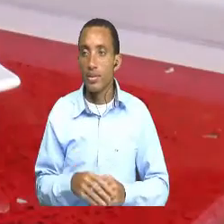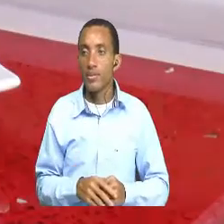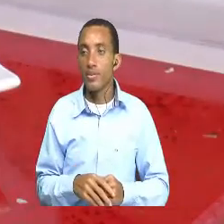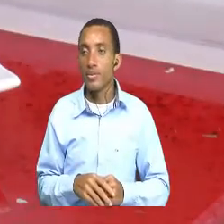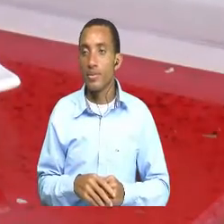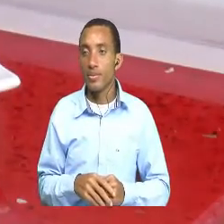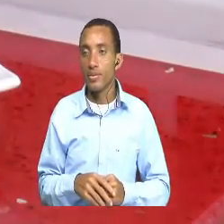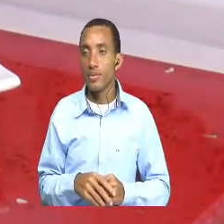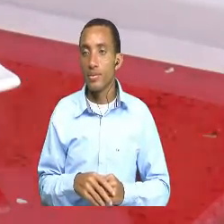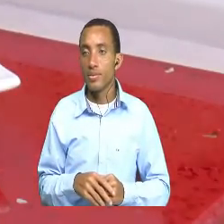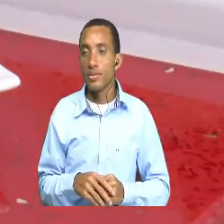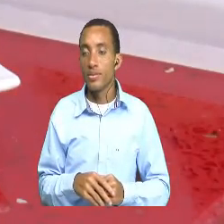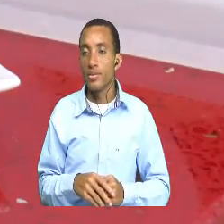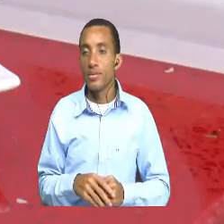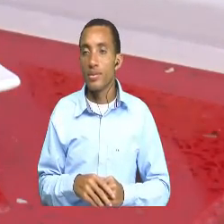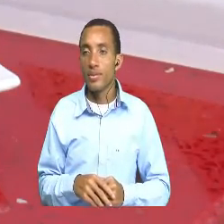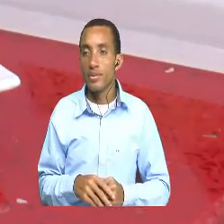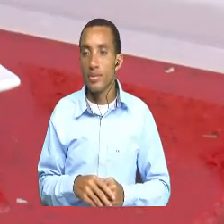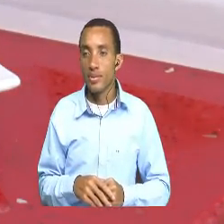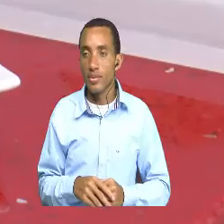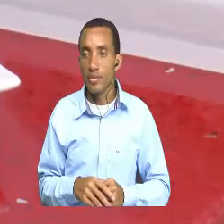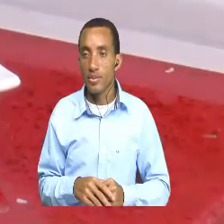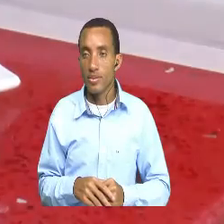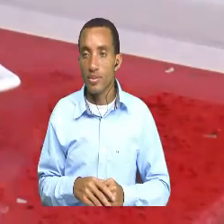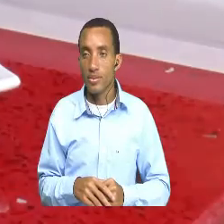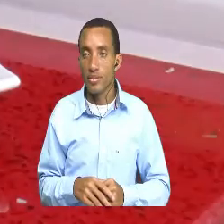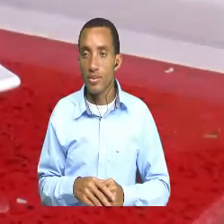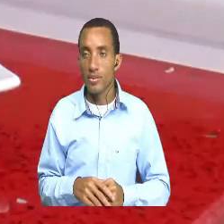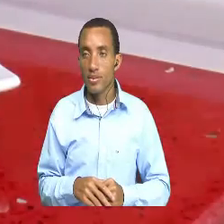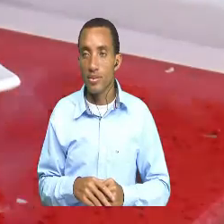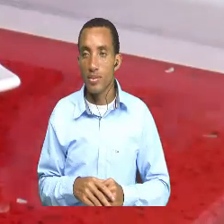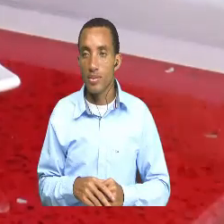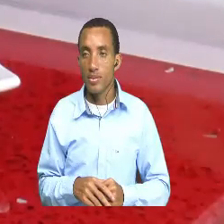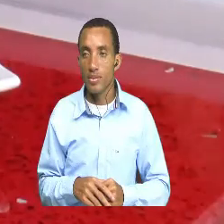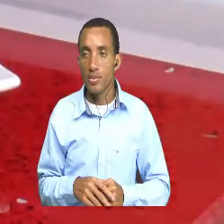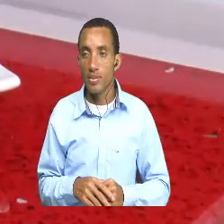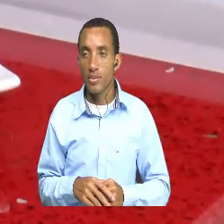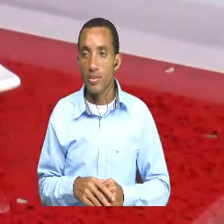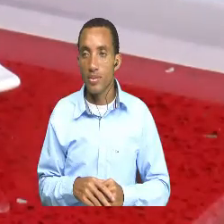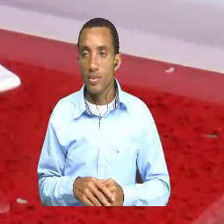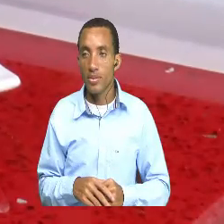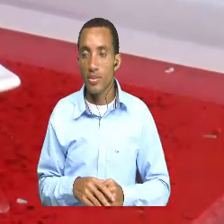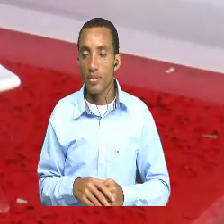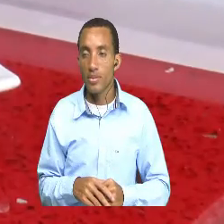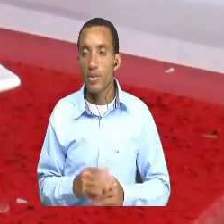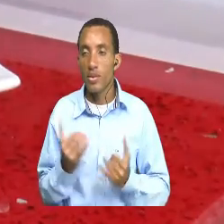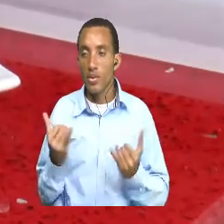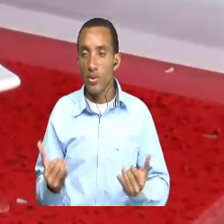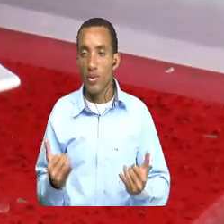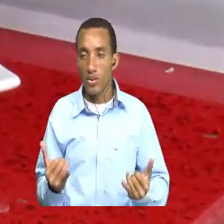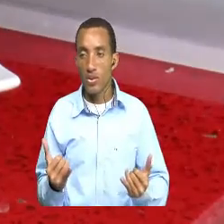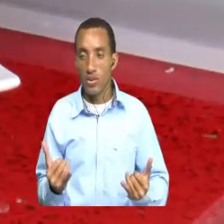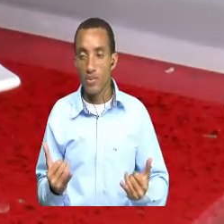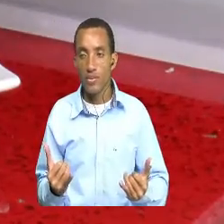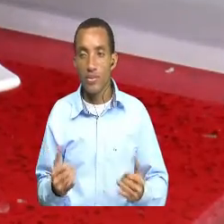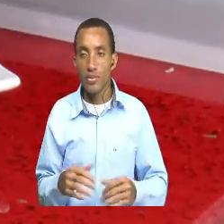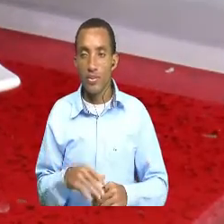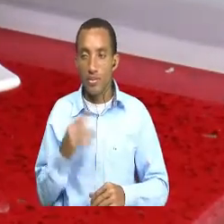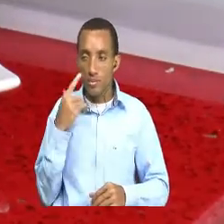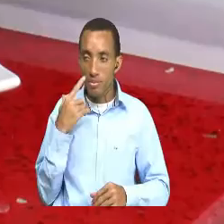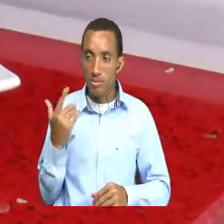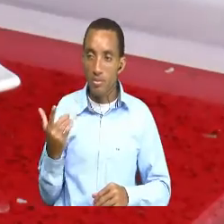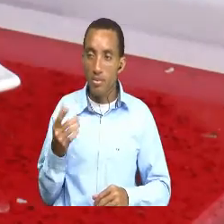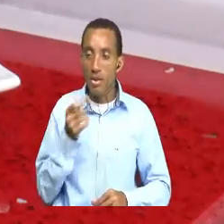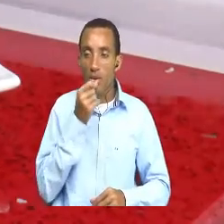vamos a retirar tan sólo aquí nuestra receta como tú la ves el día de hoy está súper fácil no vamos